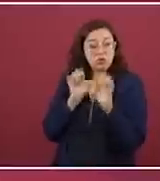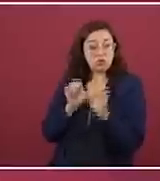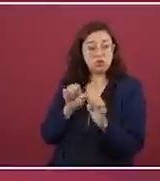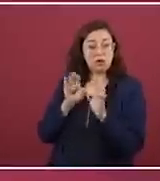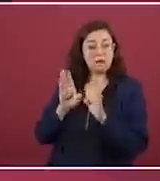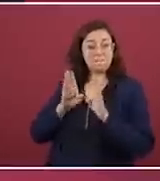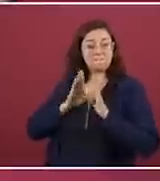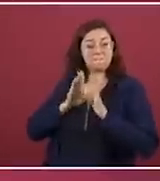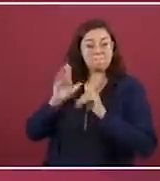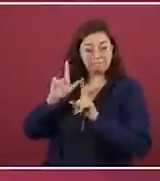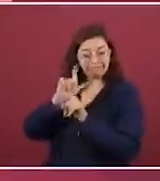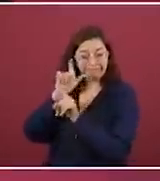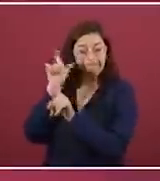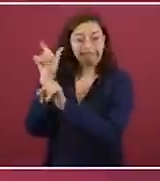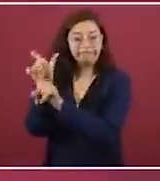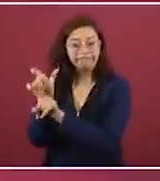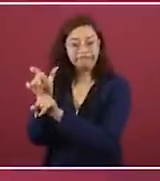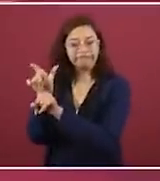para